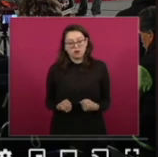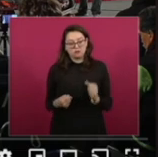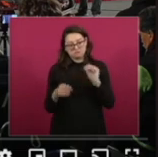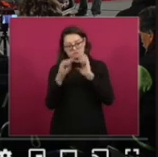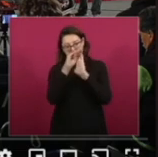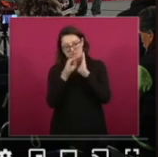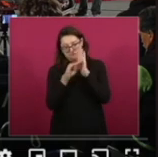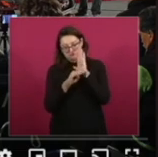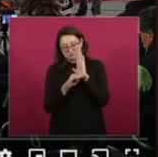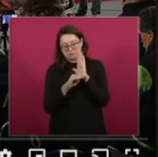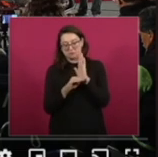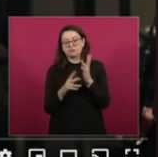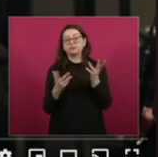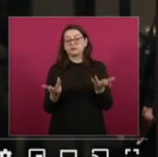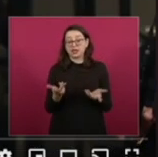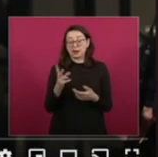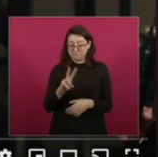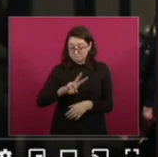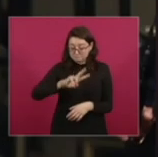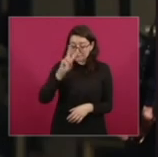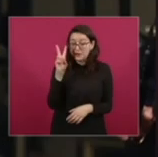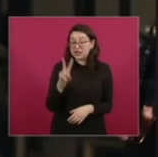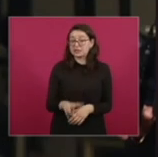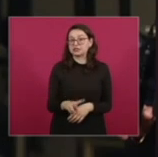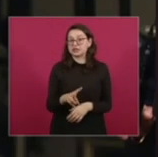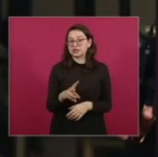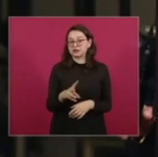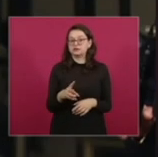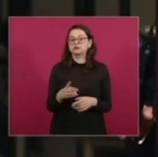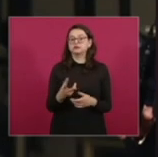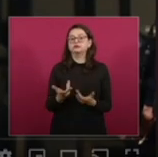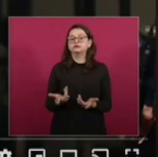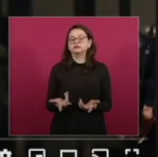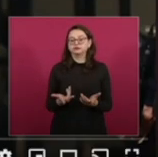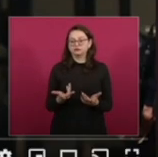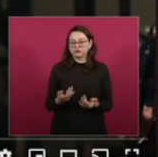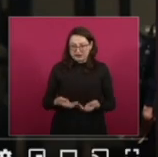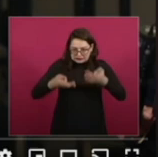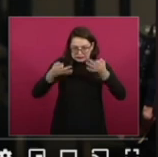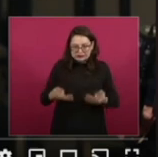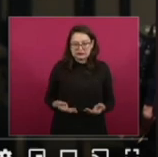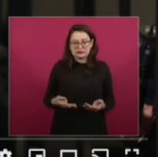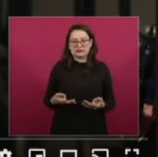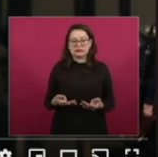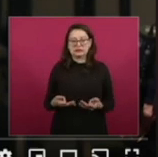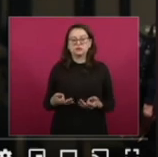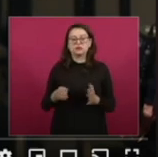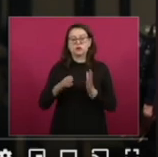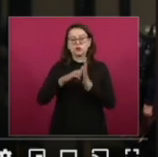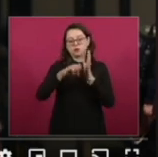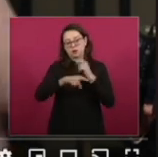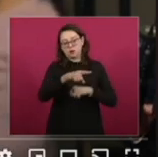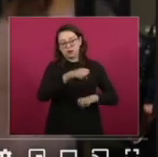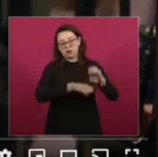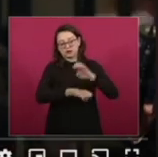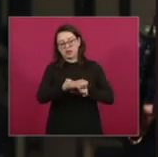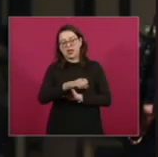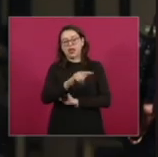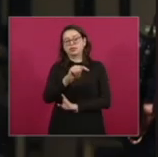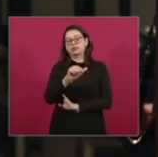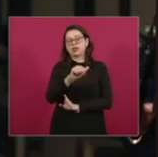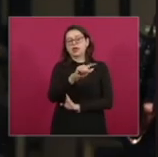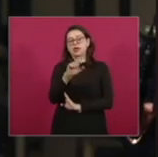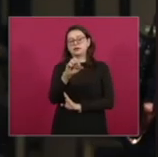sí garantizaría talleres de México, talleres gráficos de México. En este